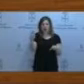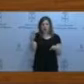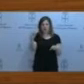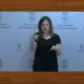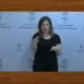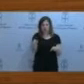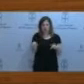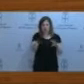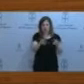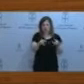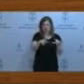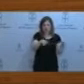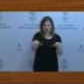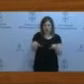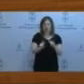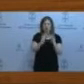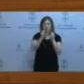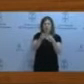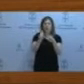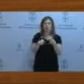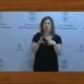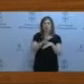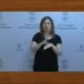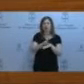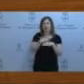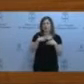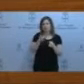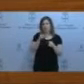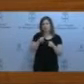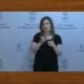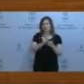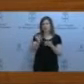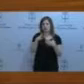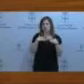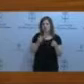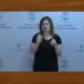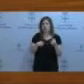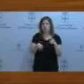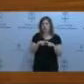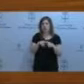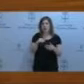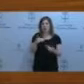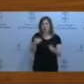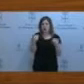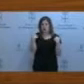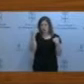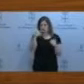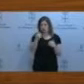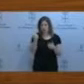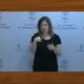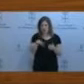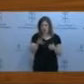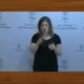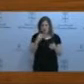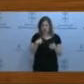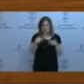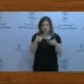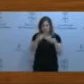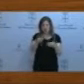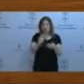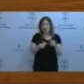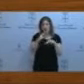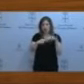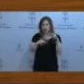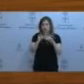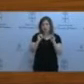de unos terrenos y cederlos a la Consejería de Salud y Servicios Sanitarios, ya con las competencias transferidas, se retrasa sospechosamente el inicio de la construcción